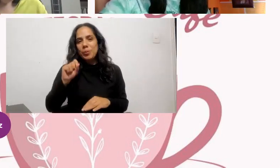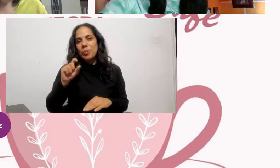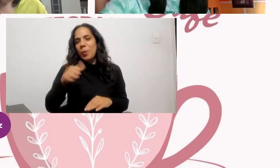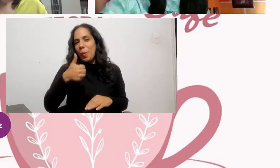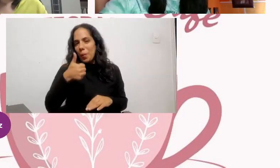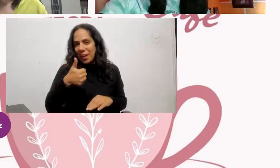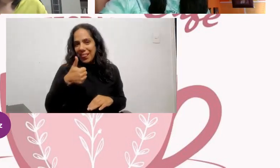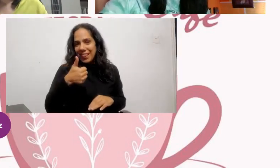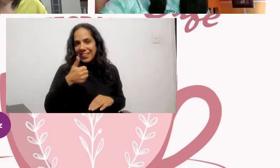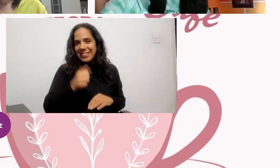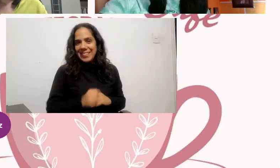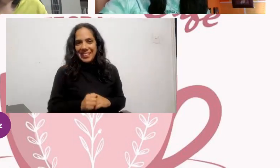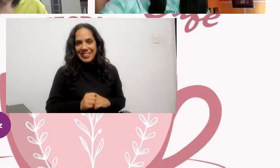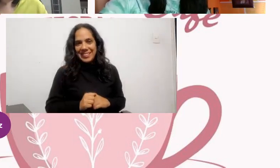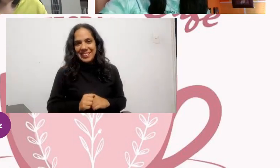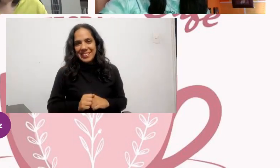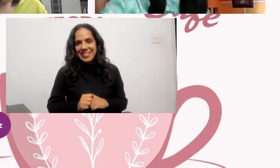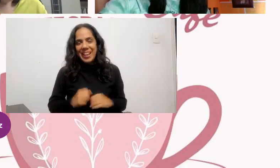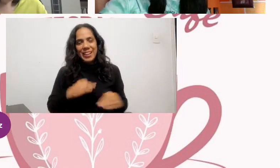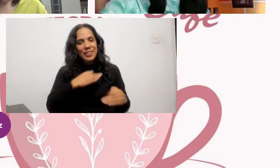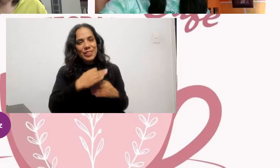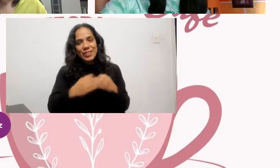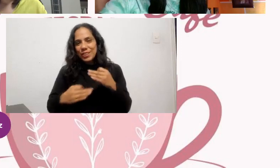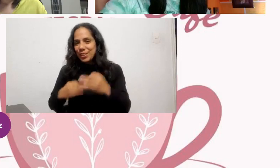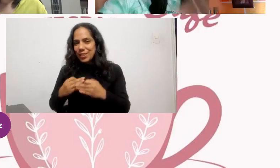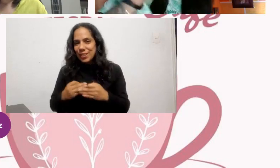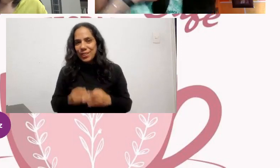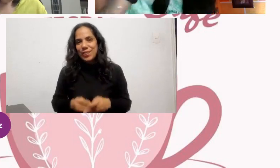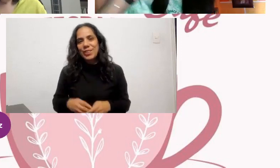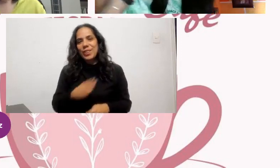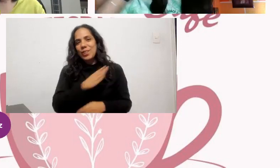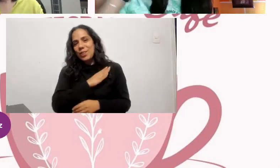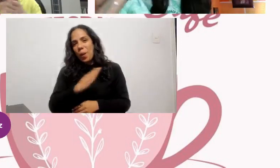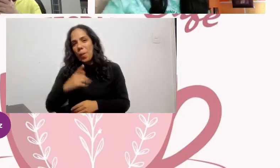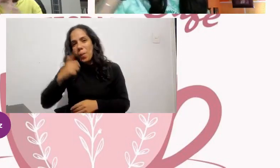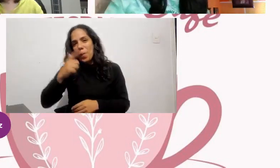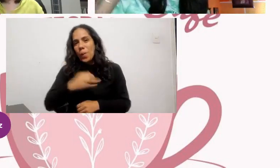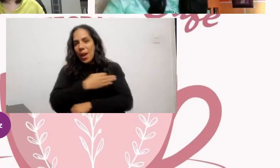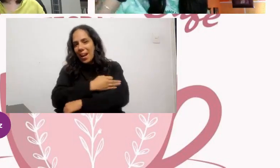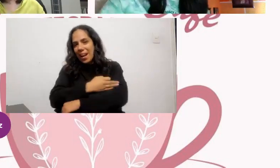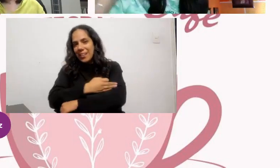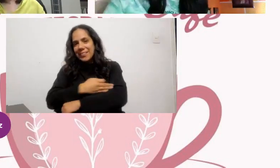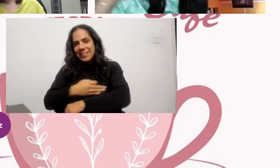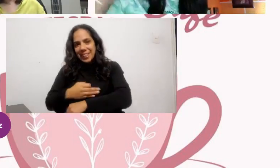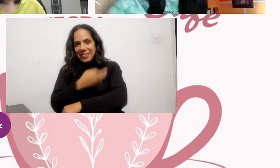la Ciudad de México. Que tengan todas y todos muy buena tarde. Muchísimas gracias.